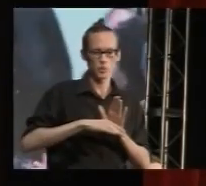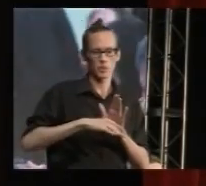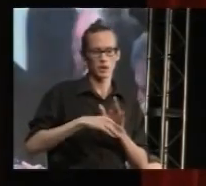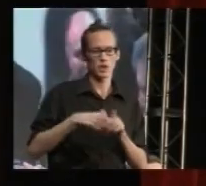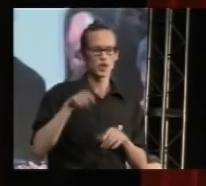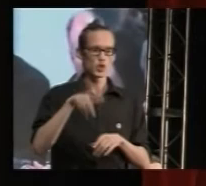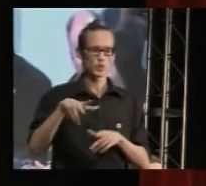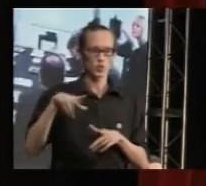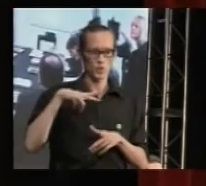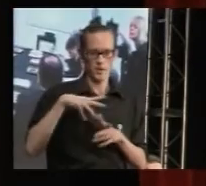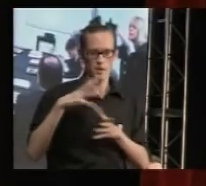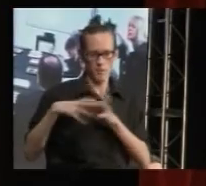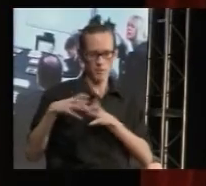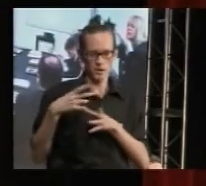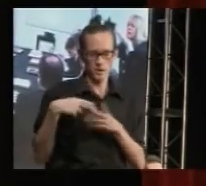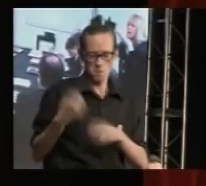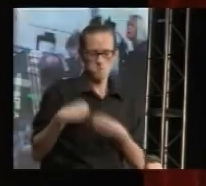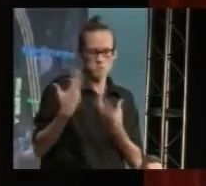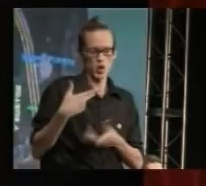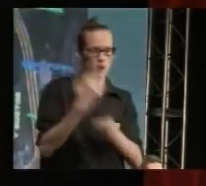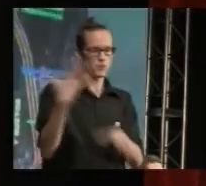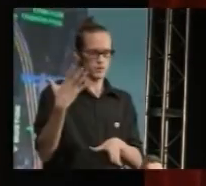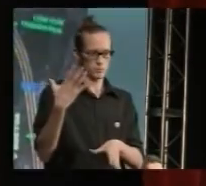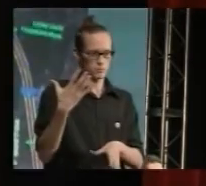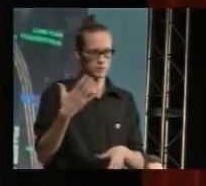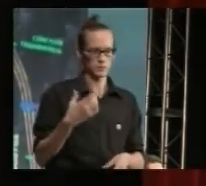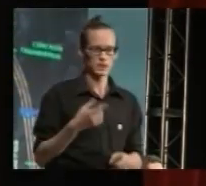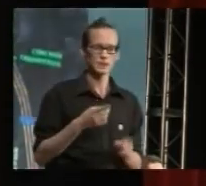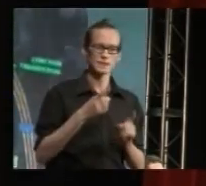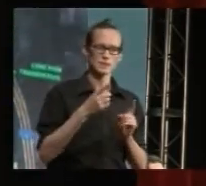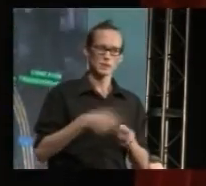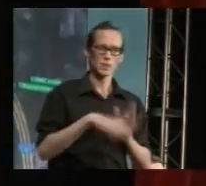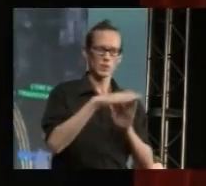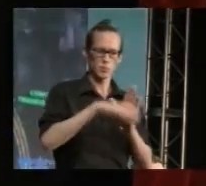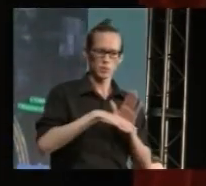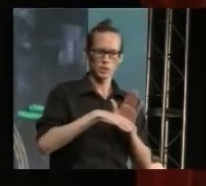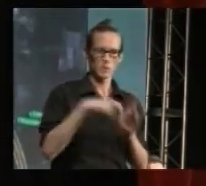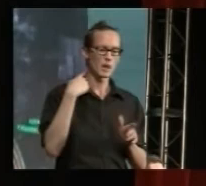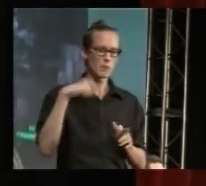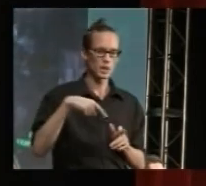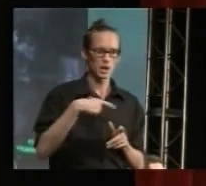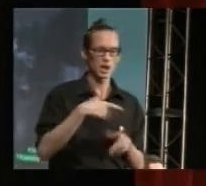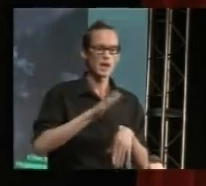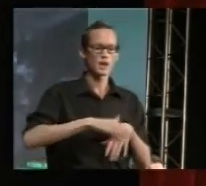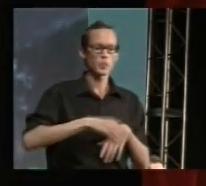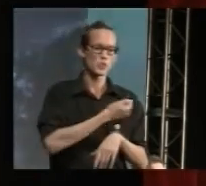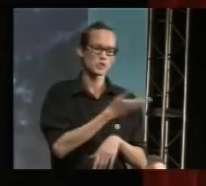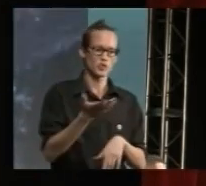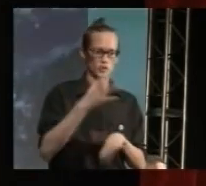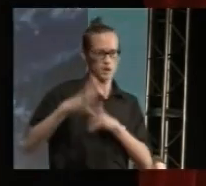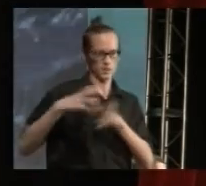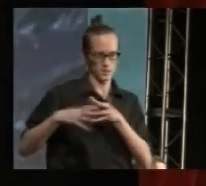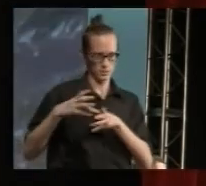Empresa. También quiero destacar el programa de Paraná Responsabilidad Social Empresaria. Muchas empresas de